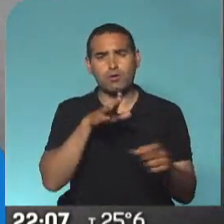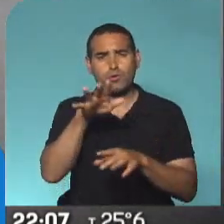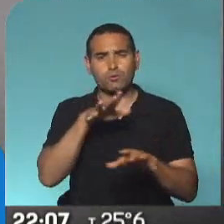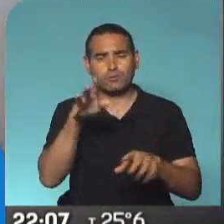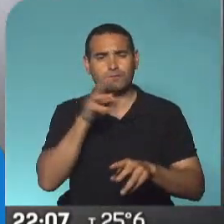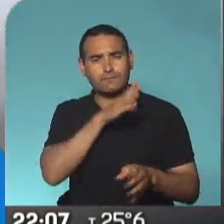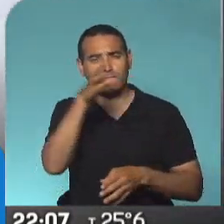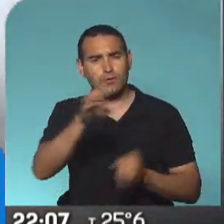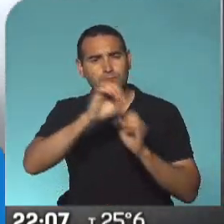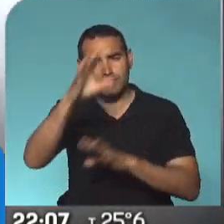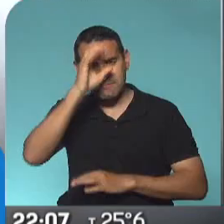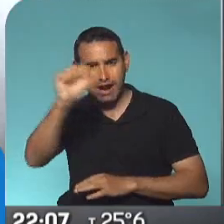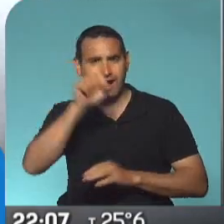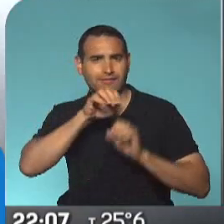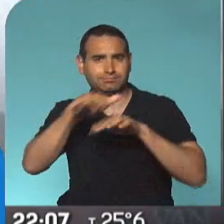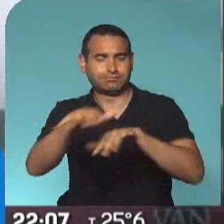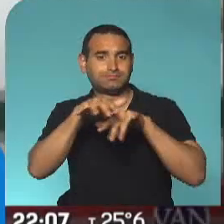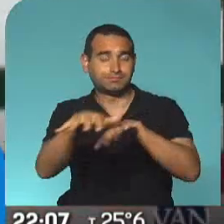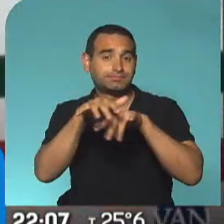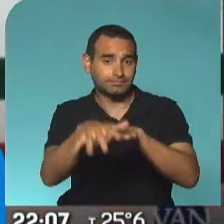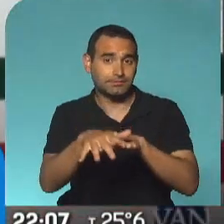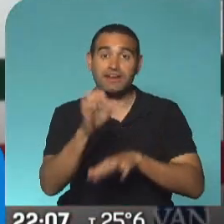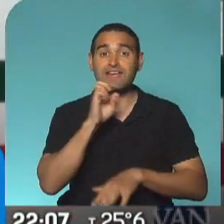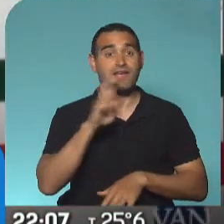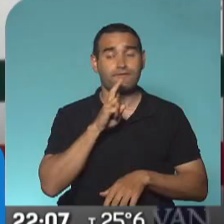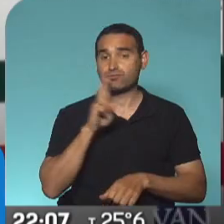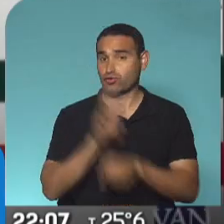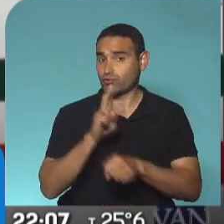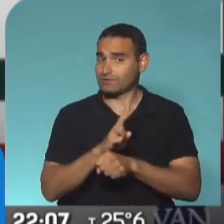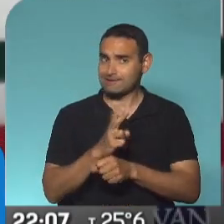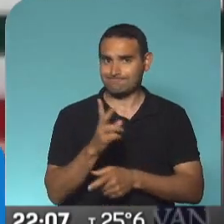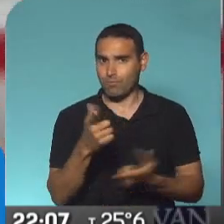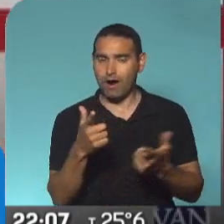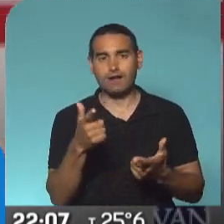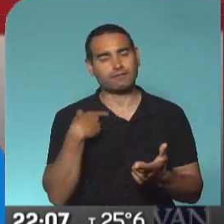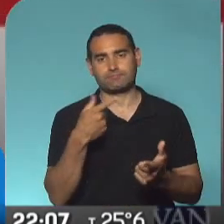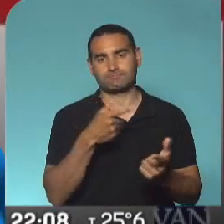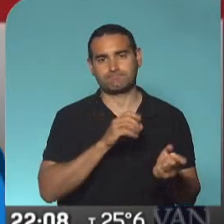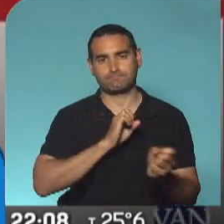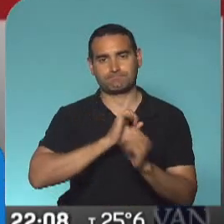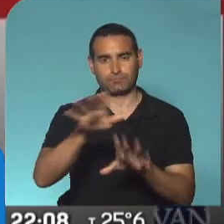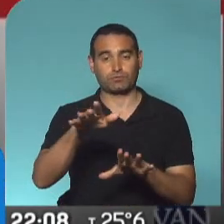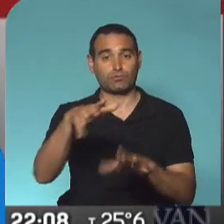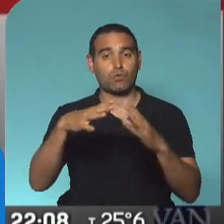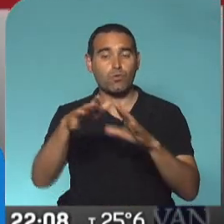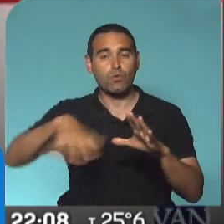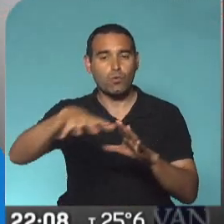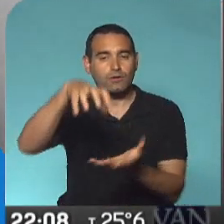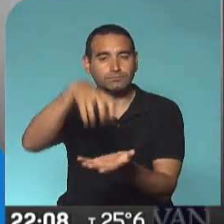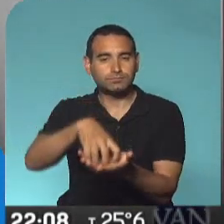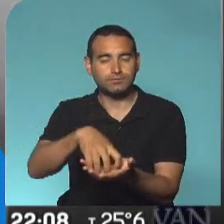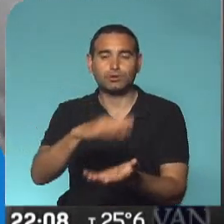tanto Evo Morales y su círculo más cercano, con su seguridad amenazada, tras refugiarse en su base territorial histórica, en el